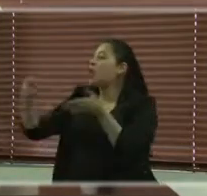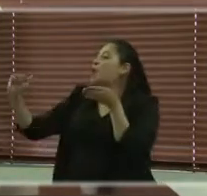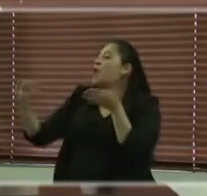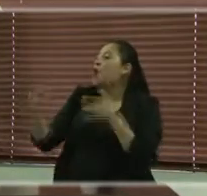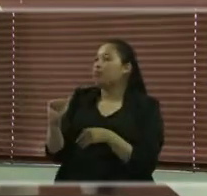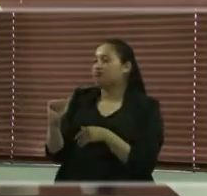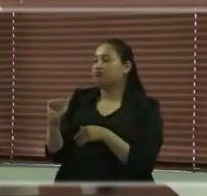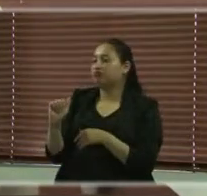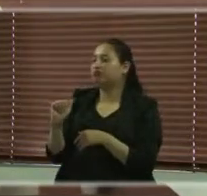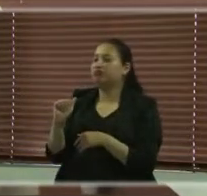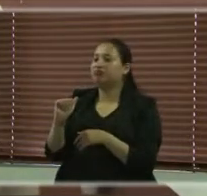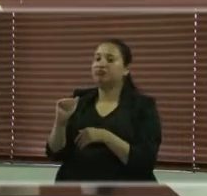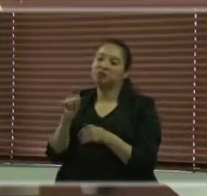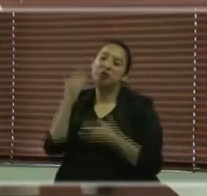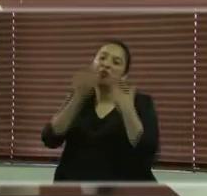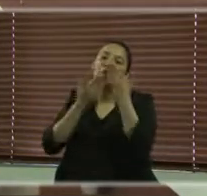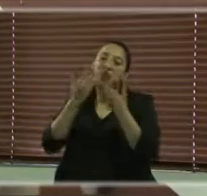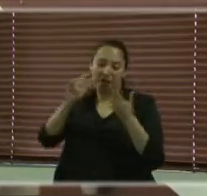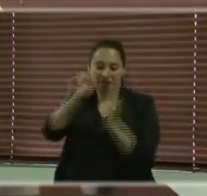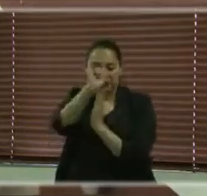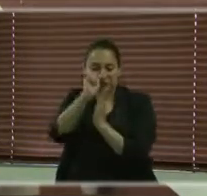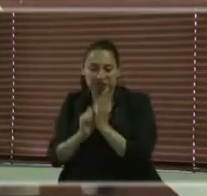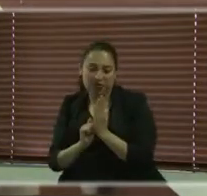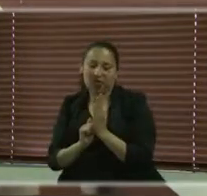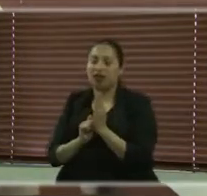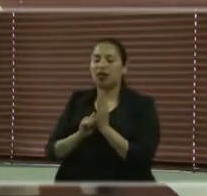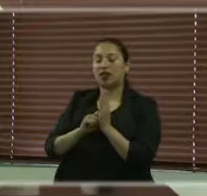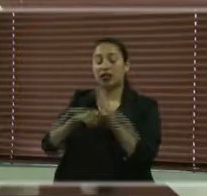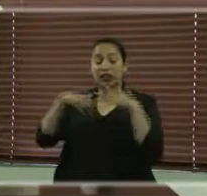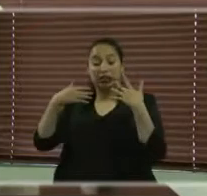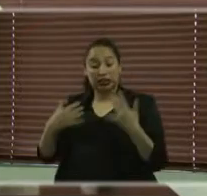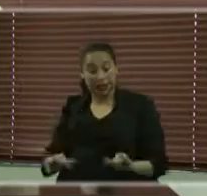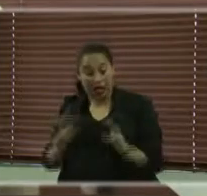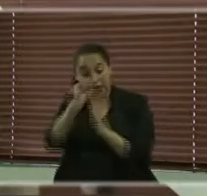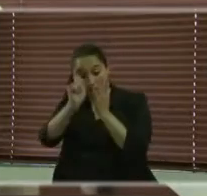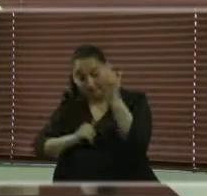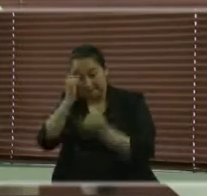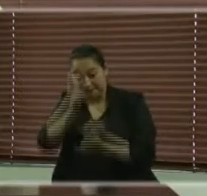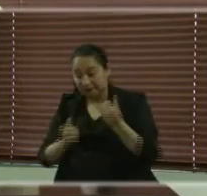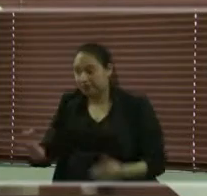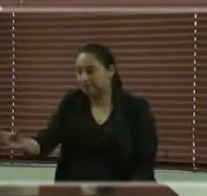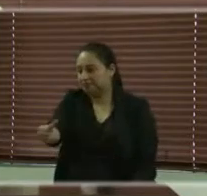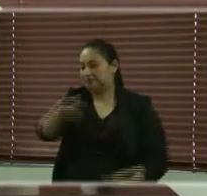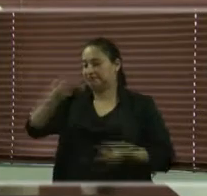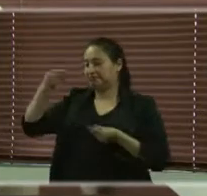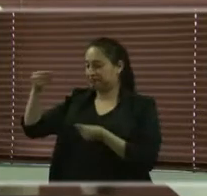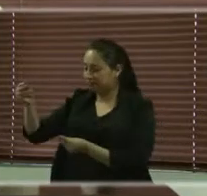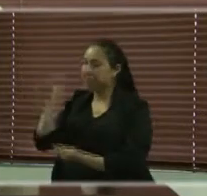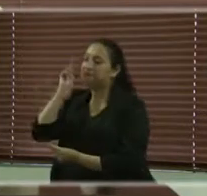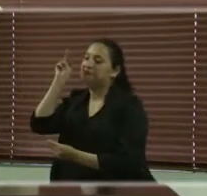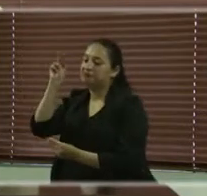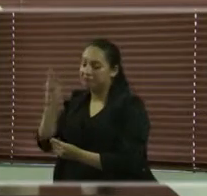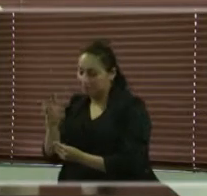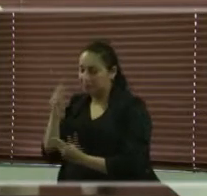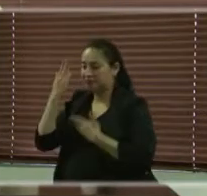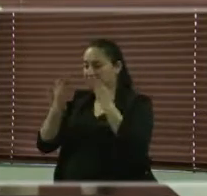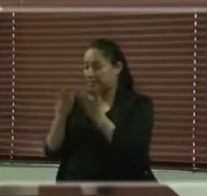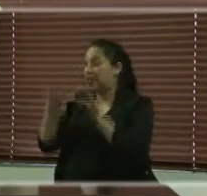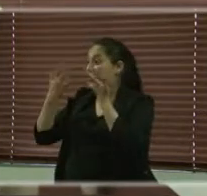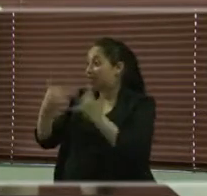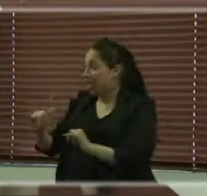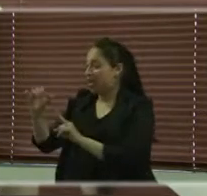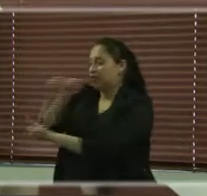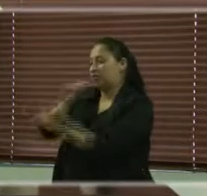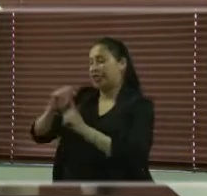el pleno del comité y una vez adoptado el borrador se vuelve a someter a consulta a sociedad civil por si socia